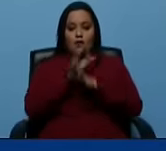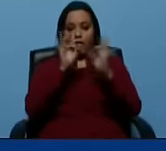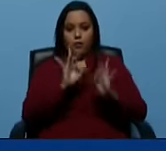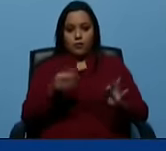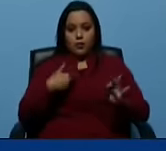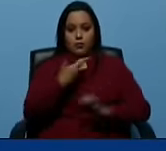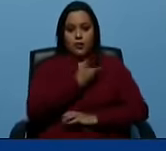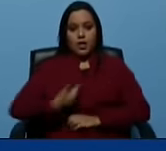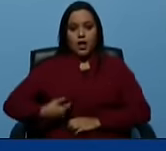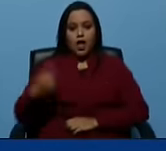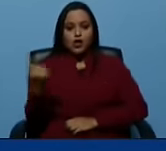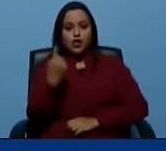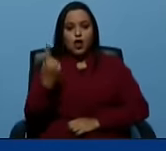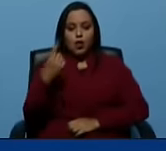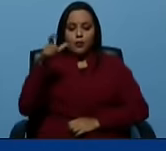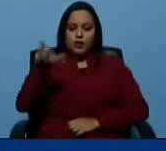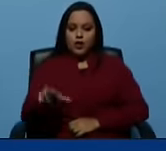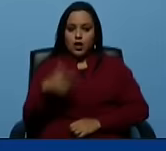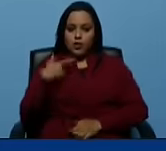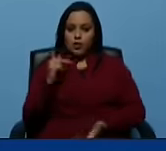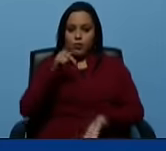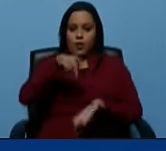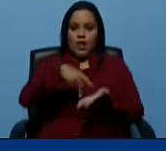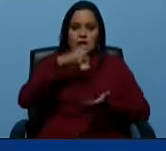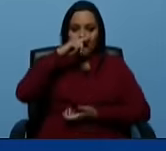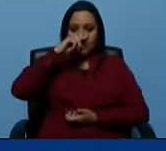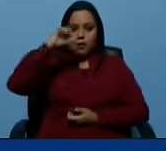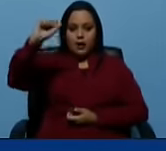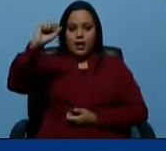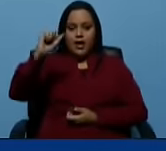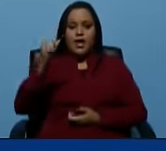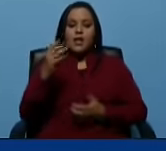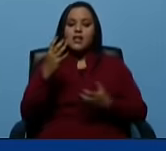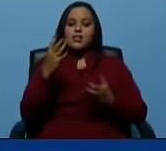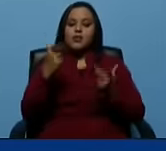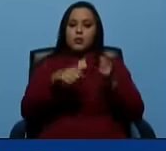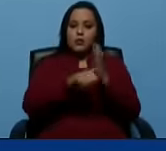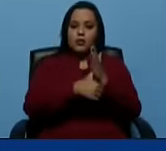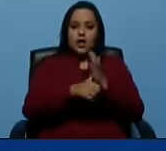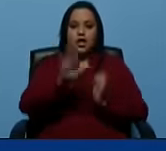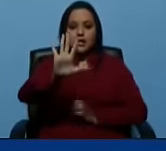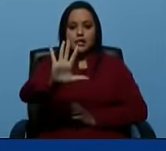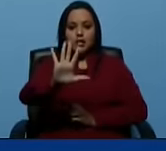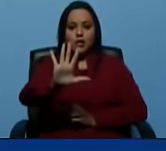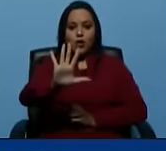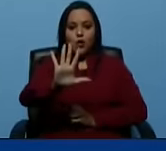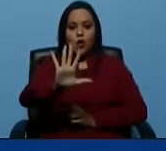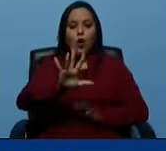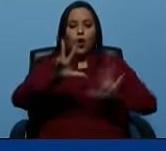Solo soy el ciudadano Nicolás Maduro Moros, cédula de identidad 5892464,